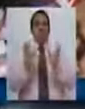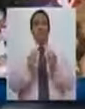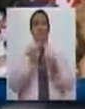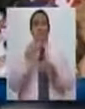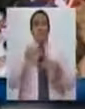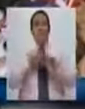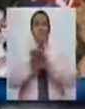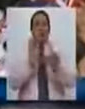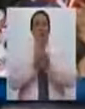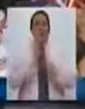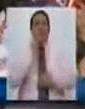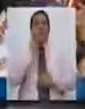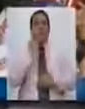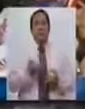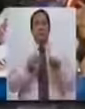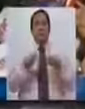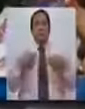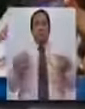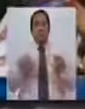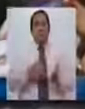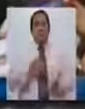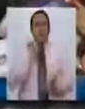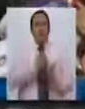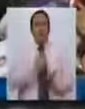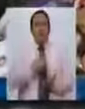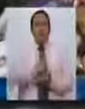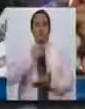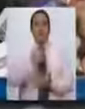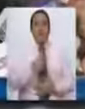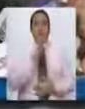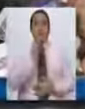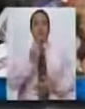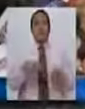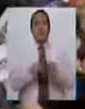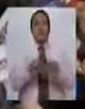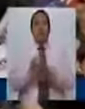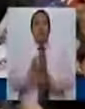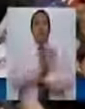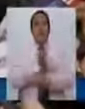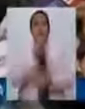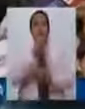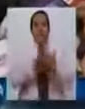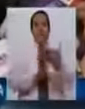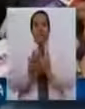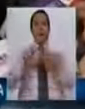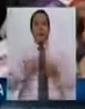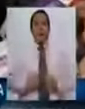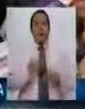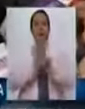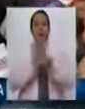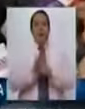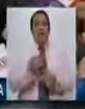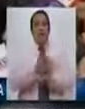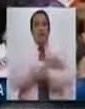está dentro de la ley. Y cuando nosotros hemos aprobado un pago, ha sido un pago previo a un informe legal, previo a un informe